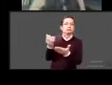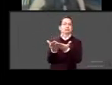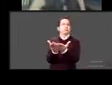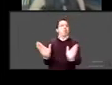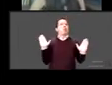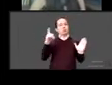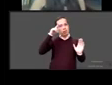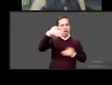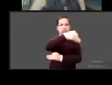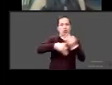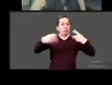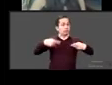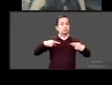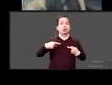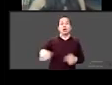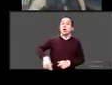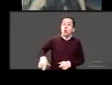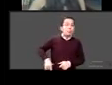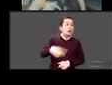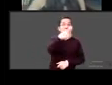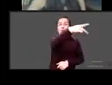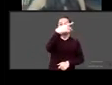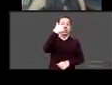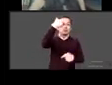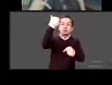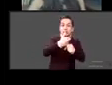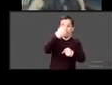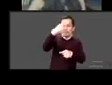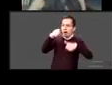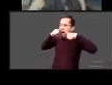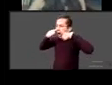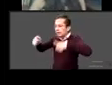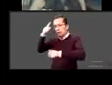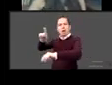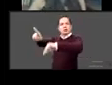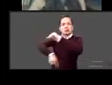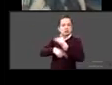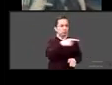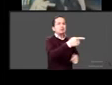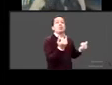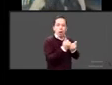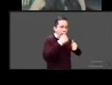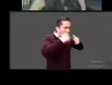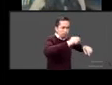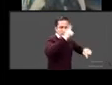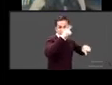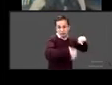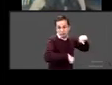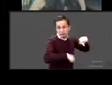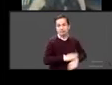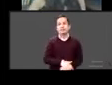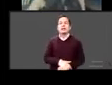garantizarlos. No importa de dónde venga esa violencia, el Estado tiene que intervenir. También porque nos ayuda a desmitificar la idea de